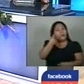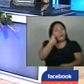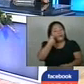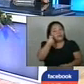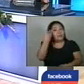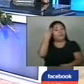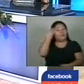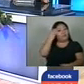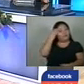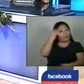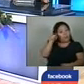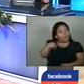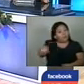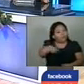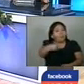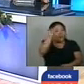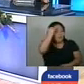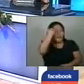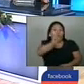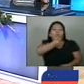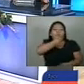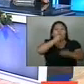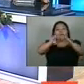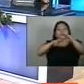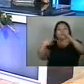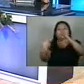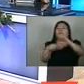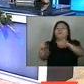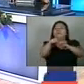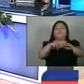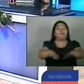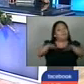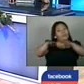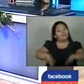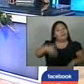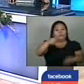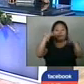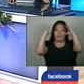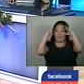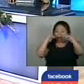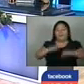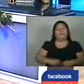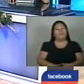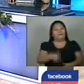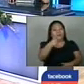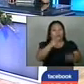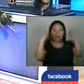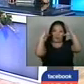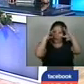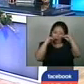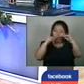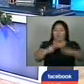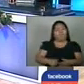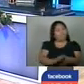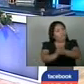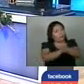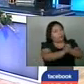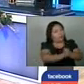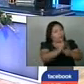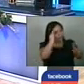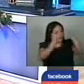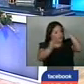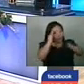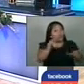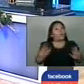Facebook, que se informan con las redes sociales. Gracias por estar con nosotros. Buenas noches, Néstor. Buenas noches, Roxana, amigos televidentes. Qué gusto que nos acompañe porque